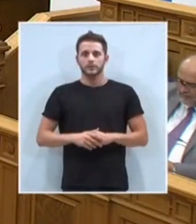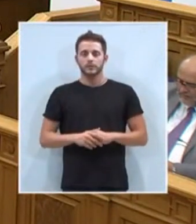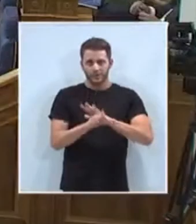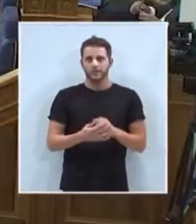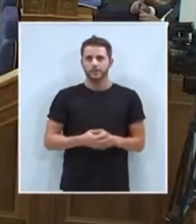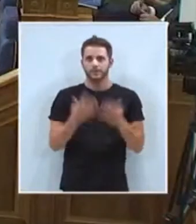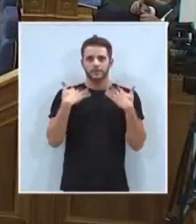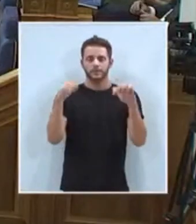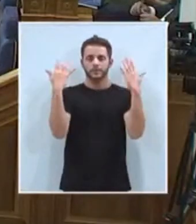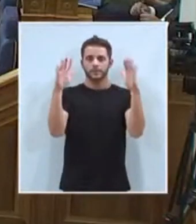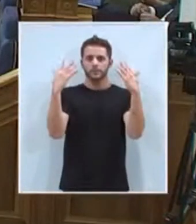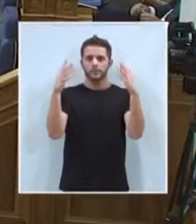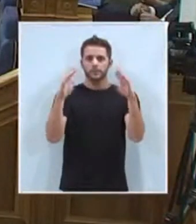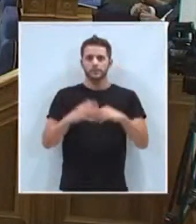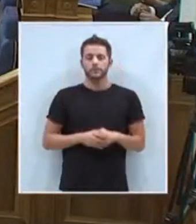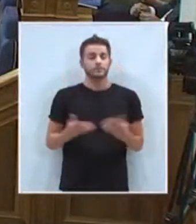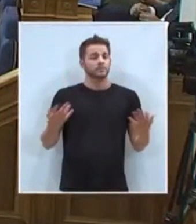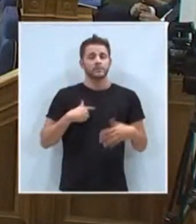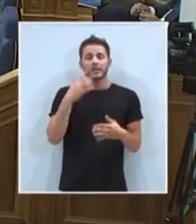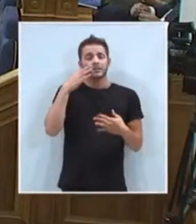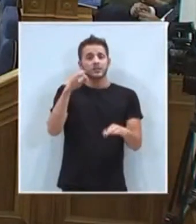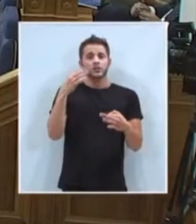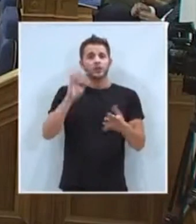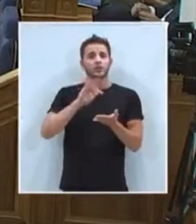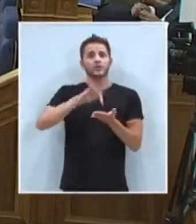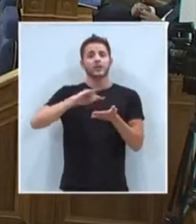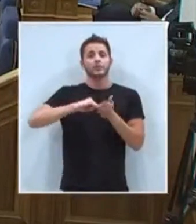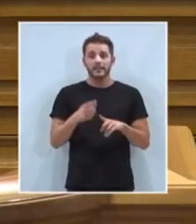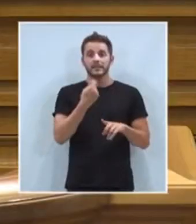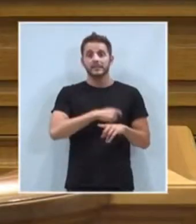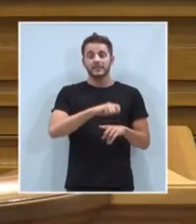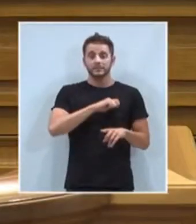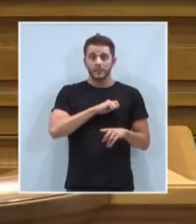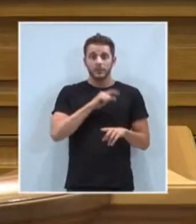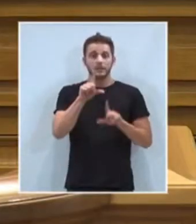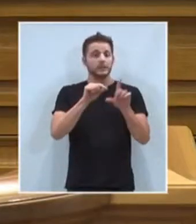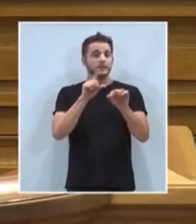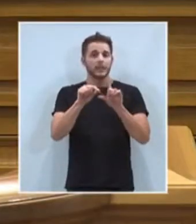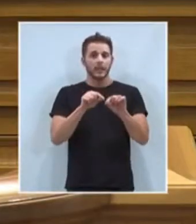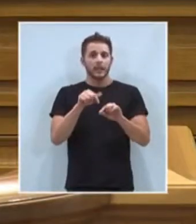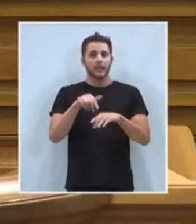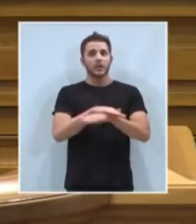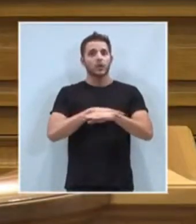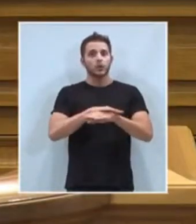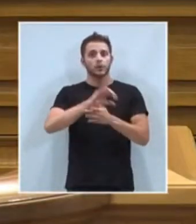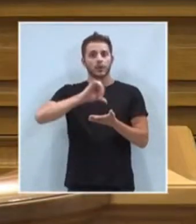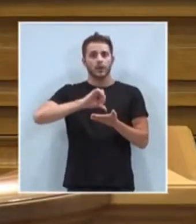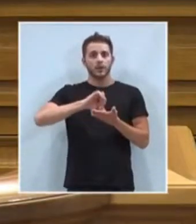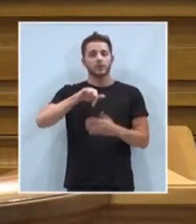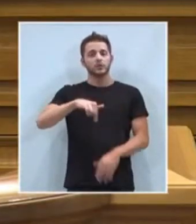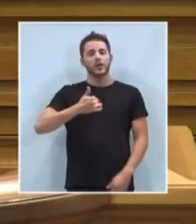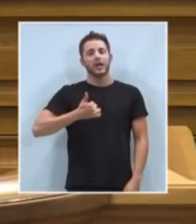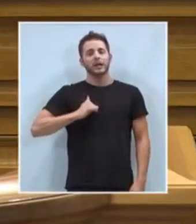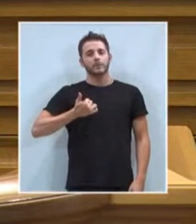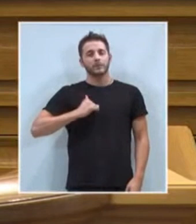presidente Se compromete a una actitud de escucha Y de entendimiento con todo el mundo yo no voy a jugar a utilizar Castilla